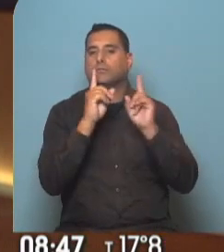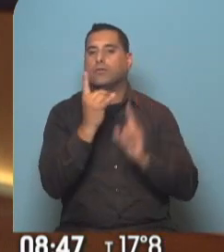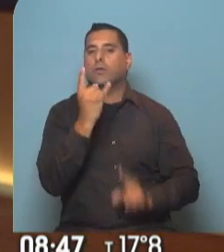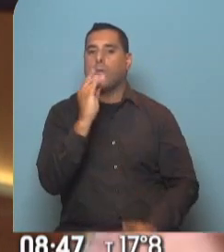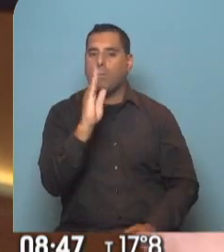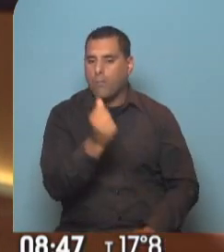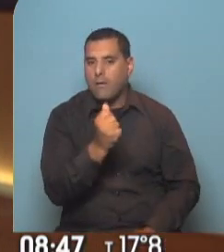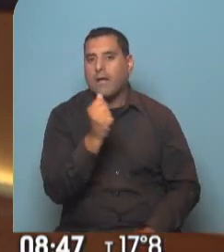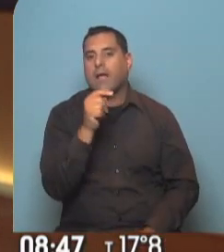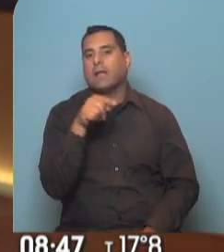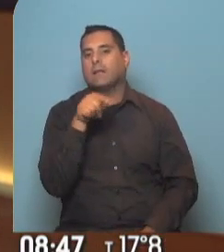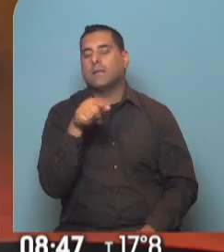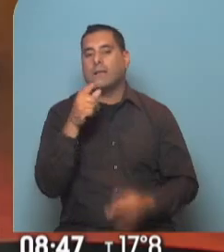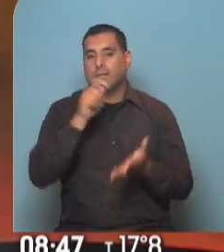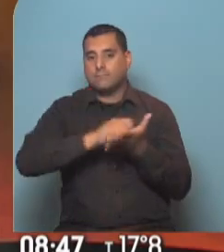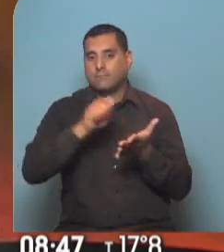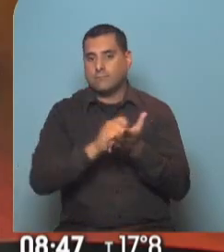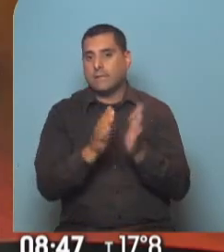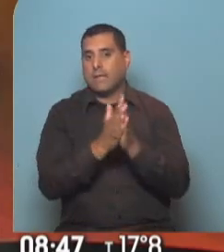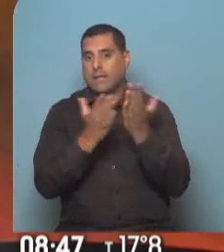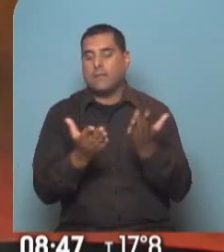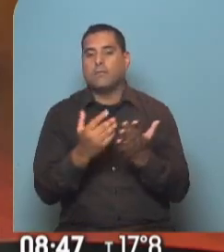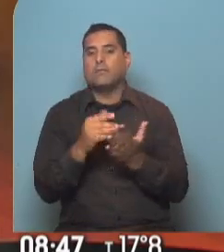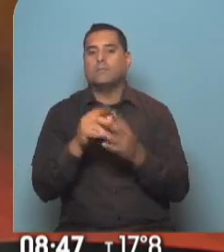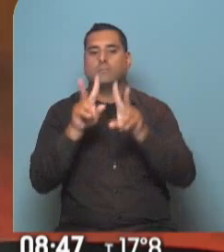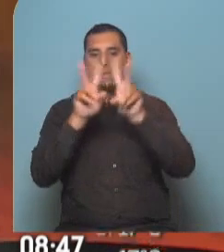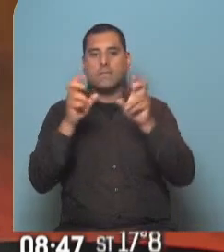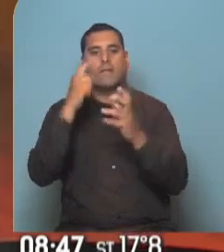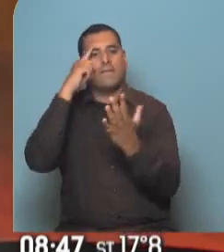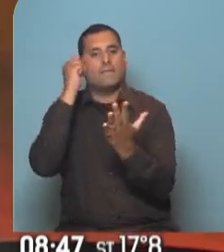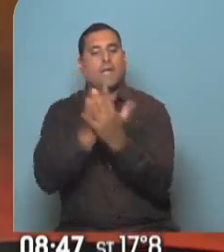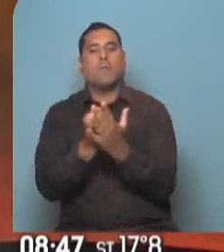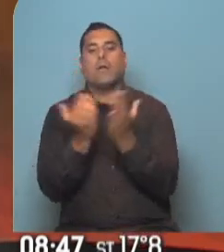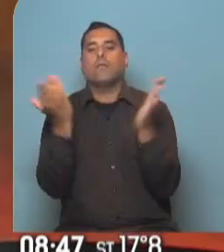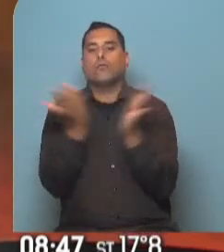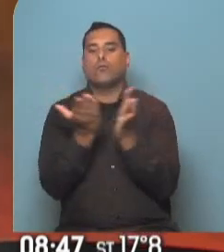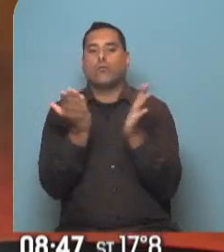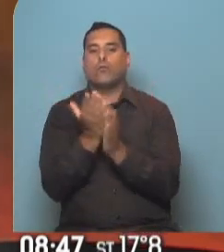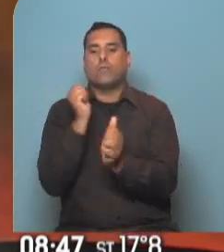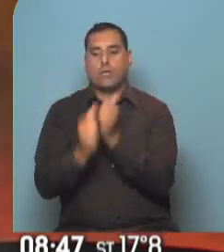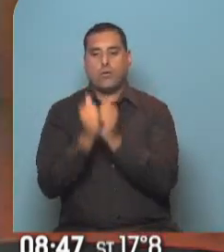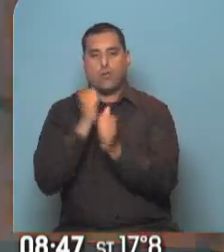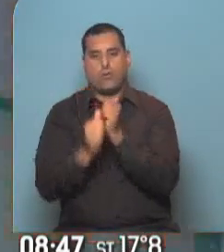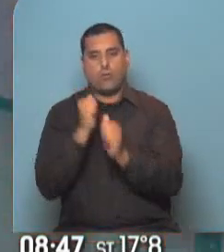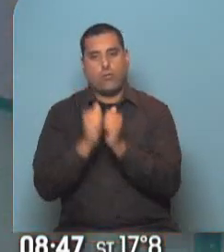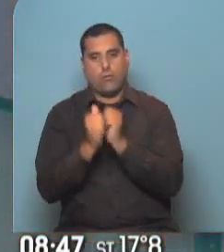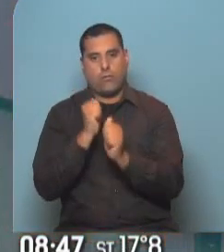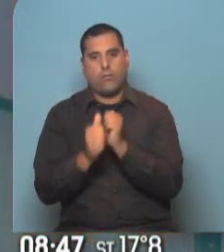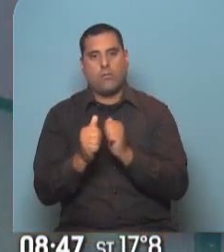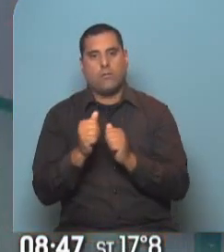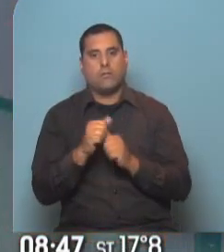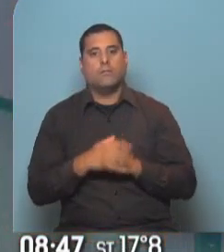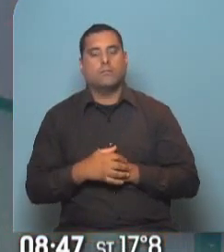de historia y escribió un libro que se llama trauma un estudio histórico en torno a sigmund freud